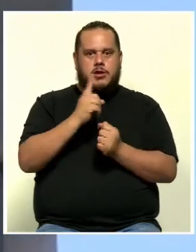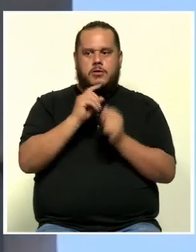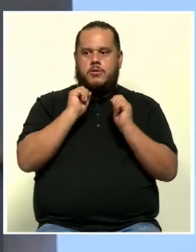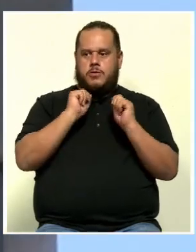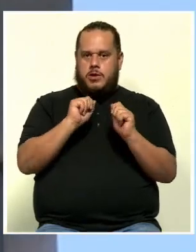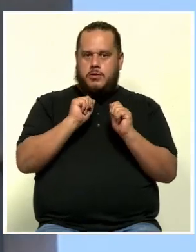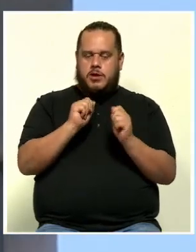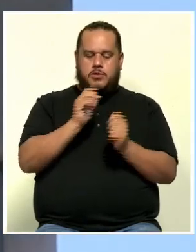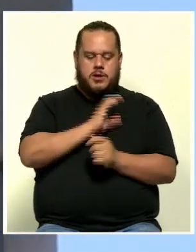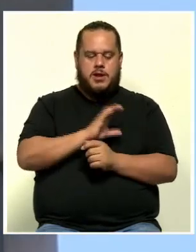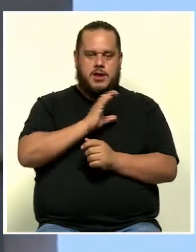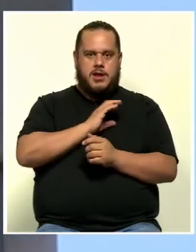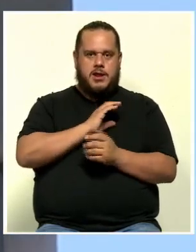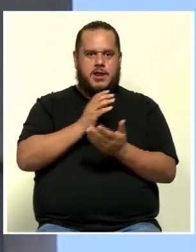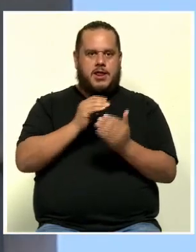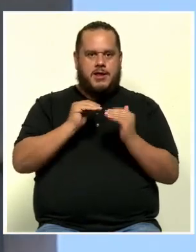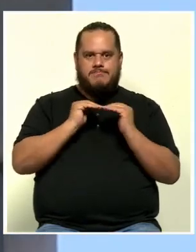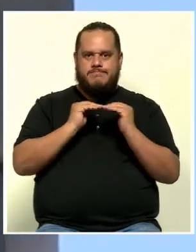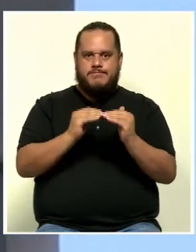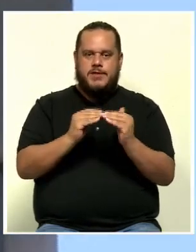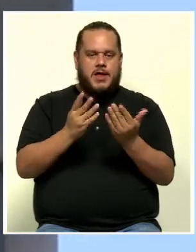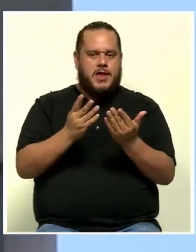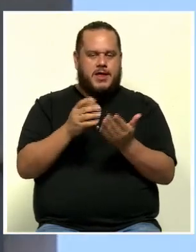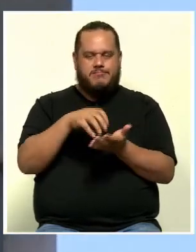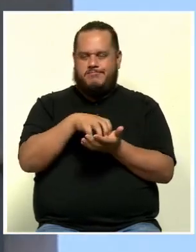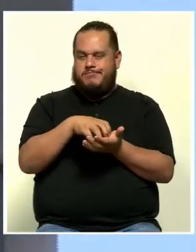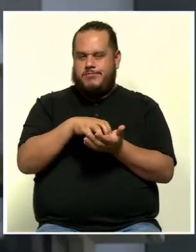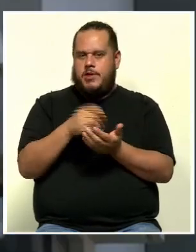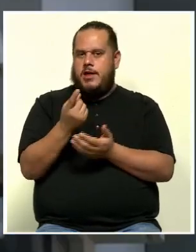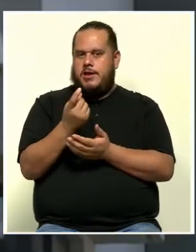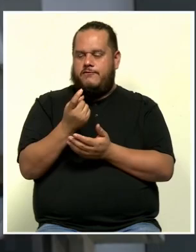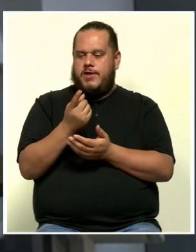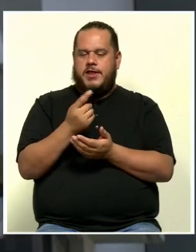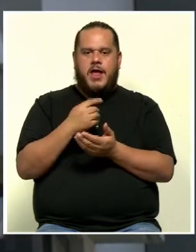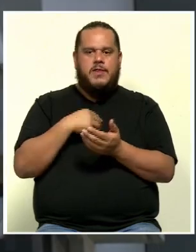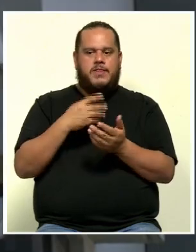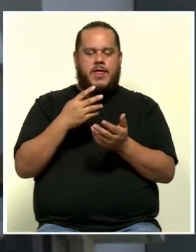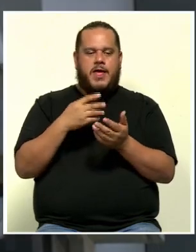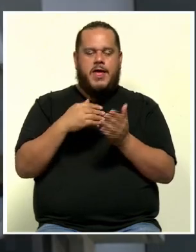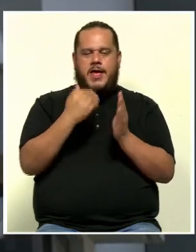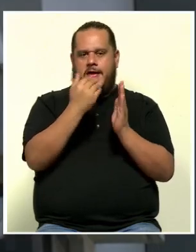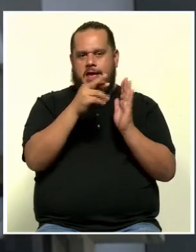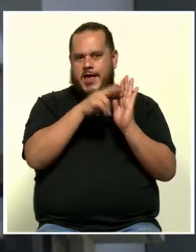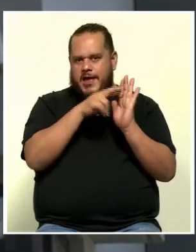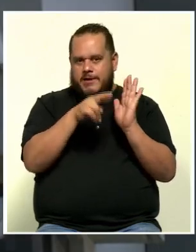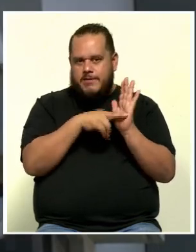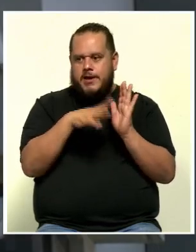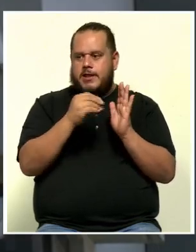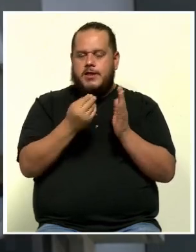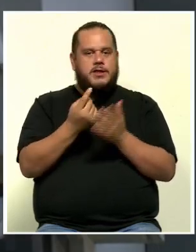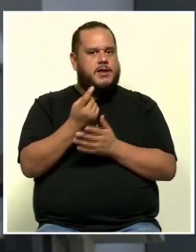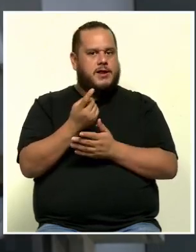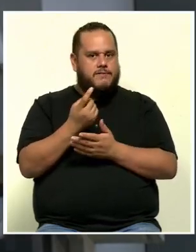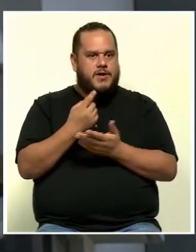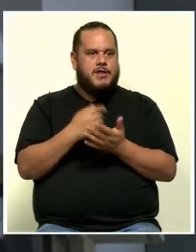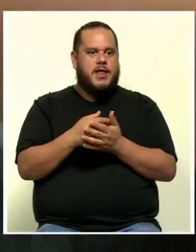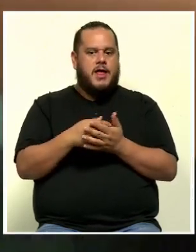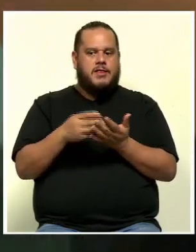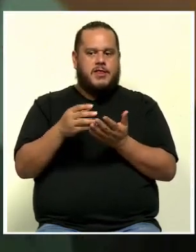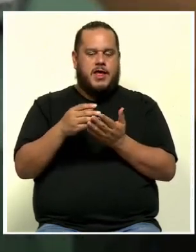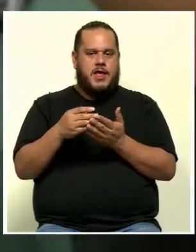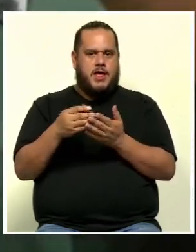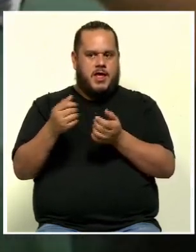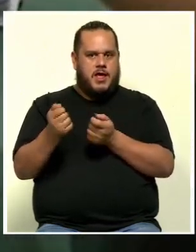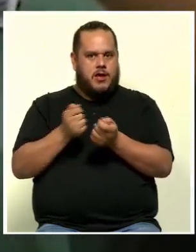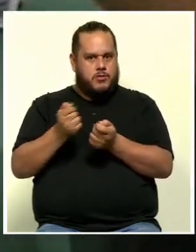cuya calidad se sostiene sobre la tela de duda ante la falta de regulaciones y de información de las propias casas de estudio.